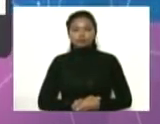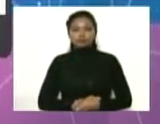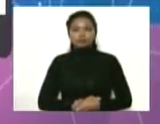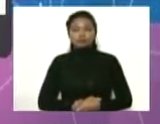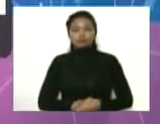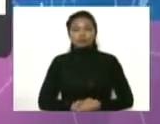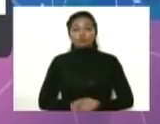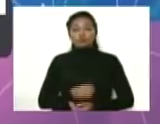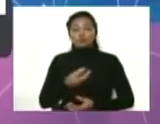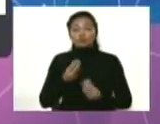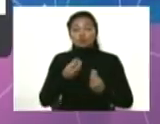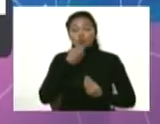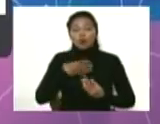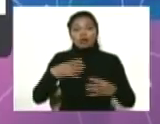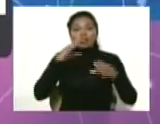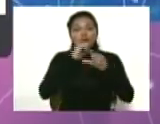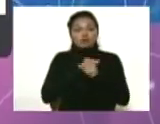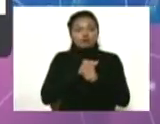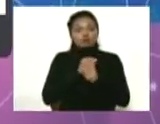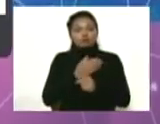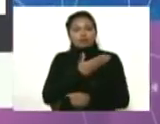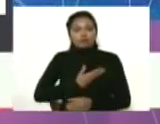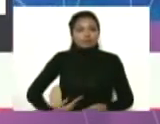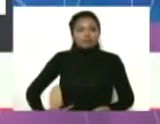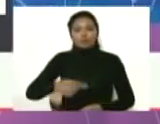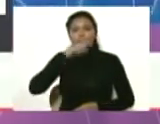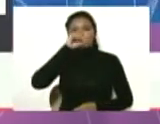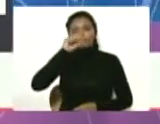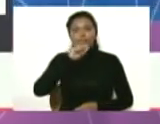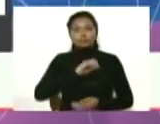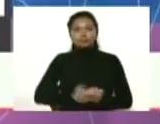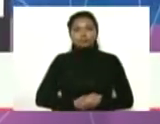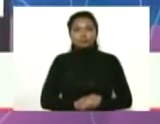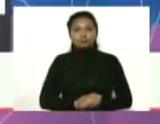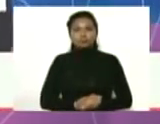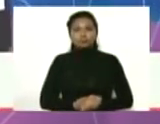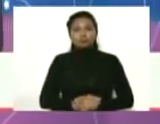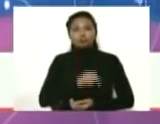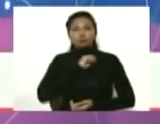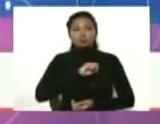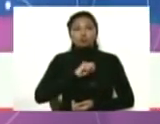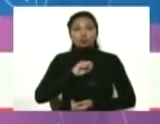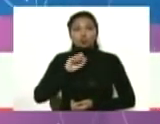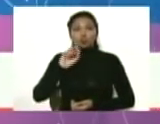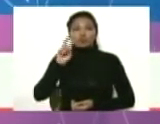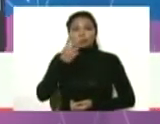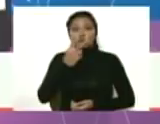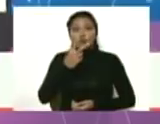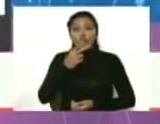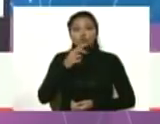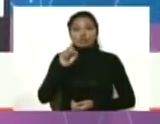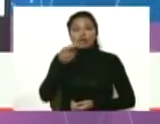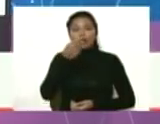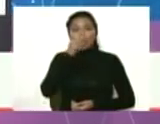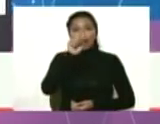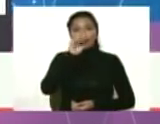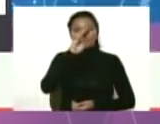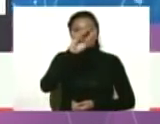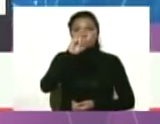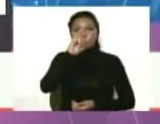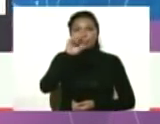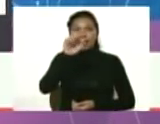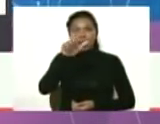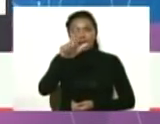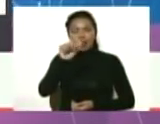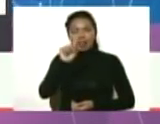Muy buenas noches, mi comandante en jefe miliciano. Soy la sargento segundo de milicia Gabriela del Valle